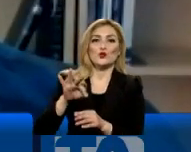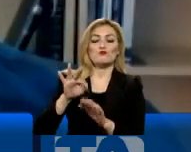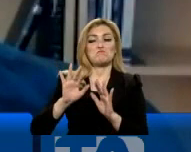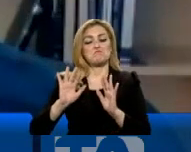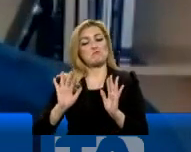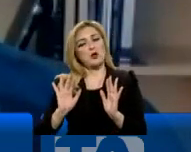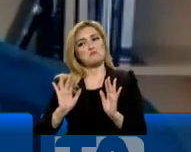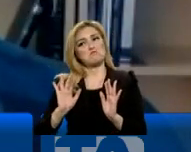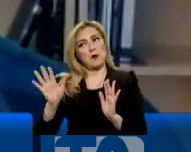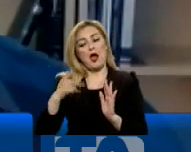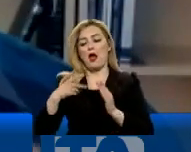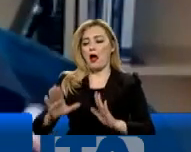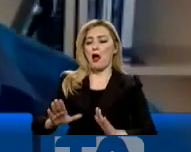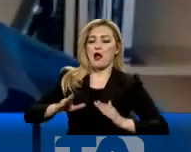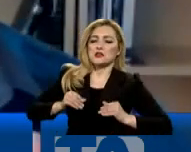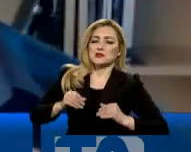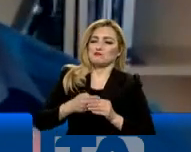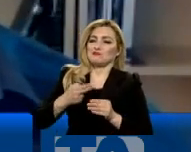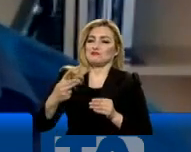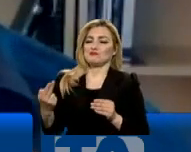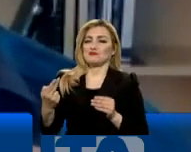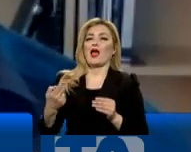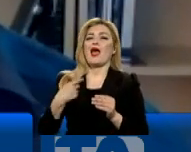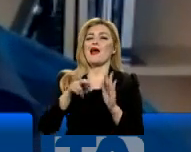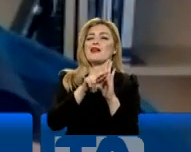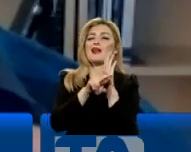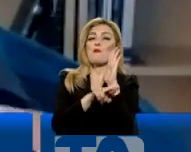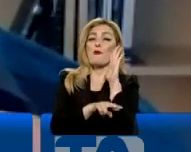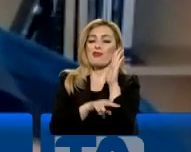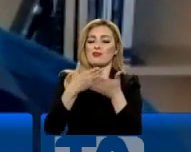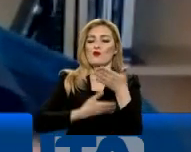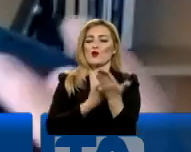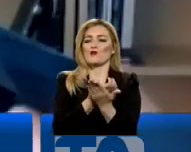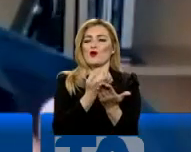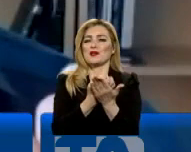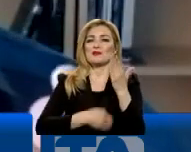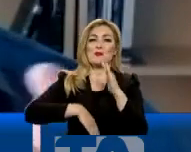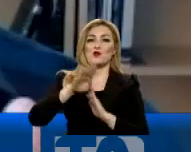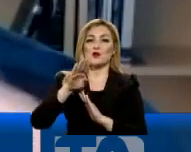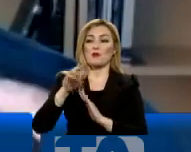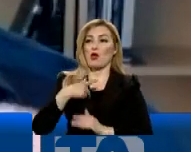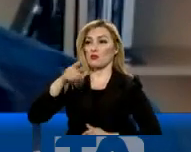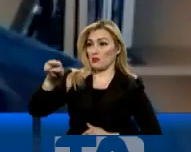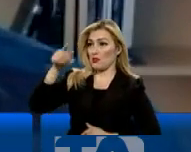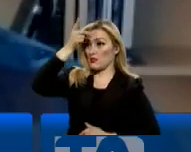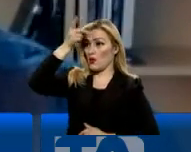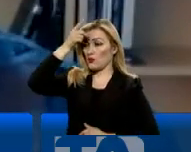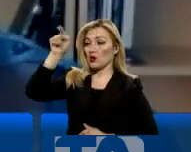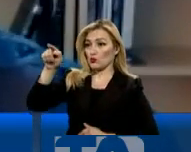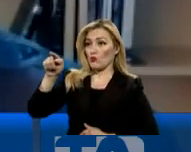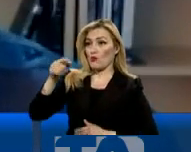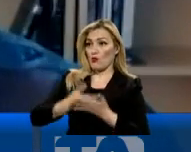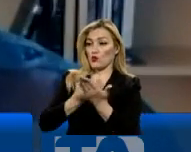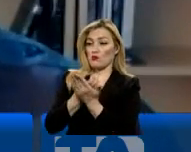de salida, que son unas cláusulas que están en los bonos que dicen que la mayoría de acreedores, al deshacerse de los